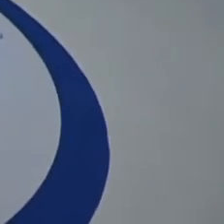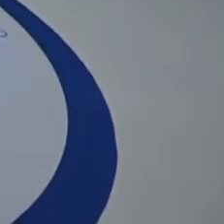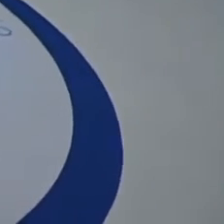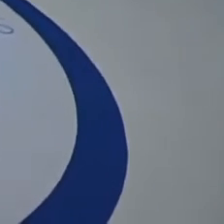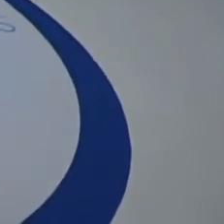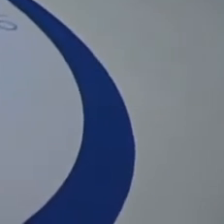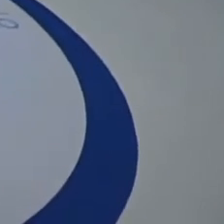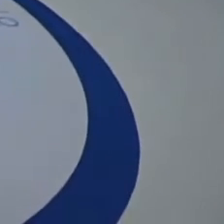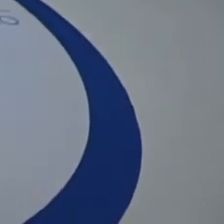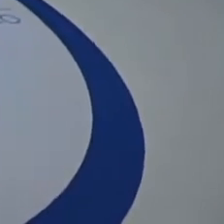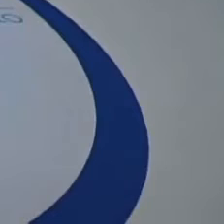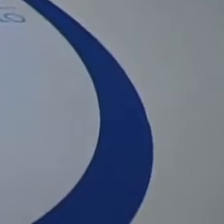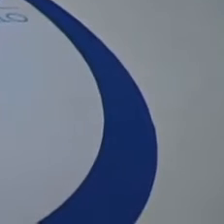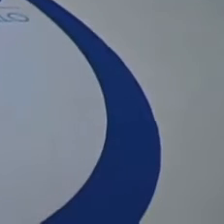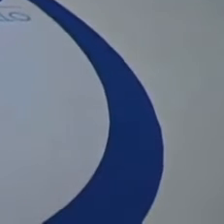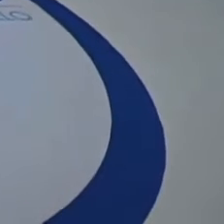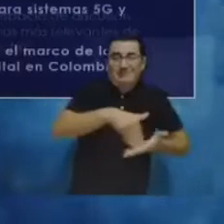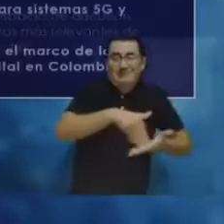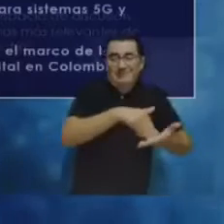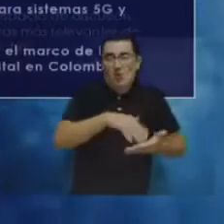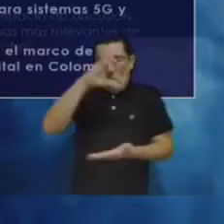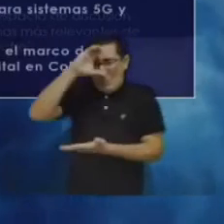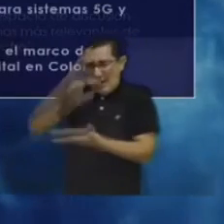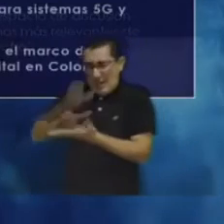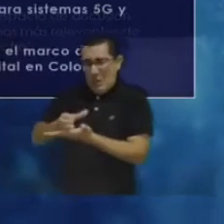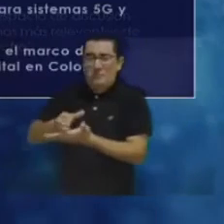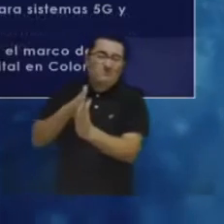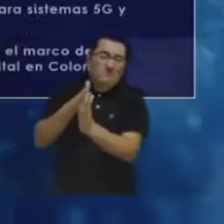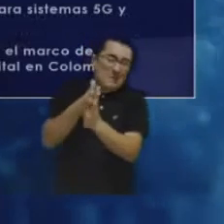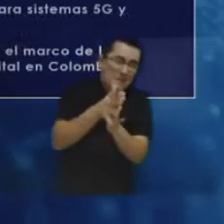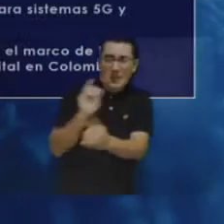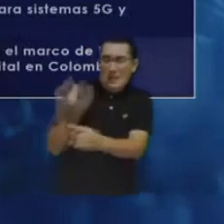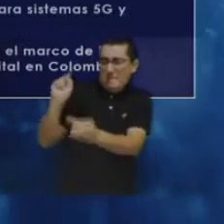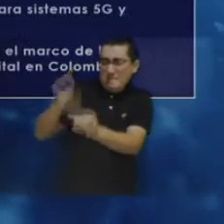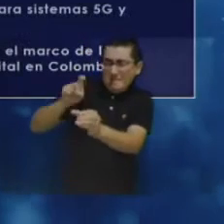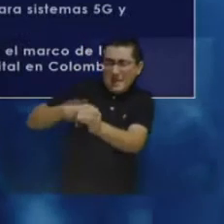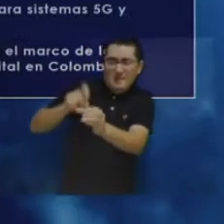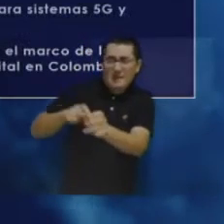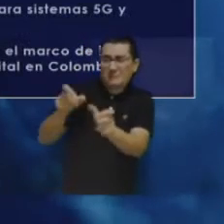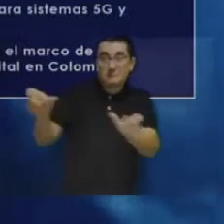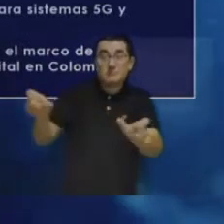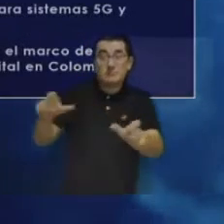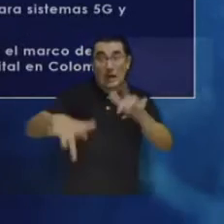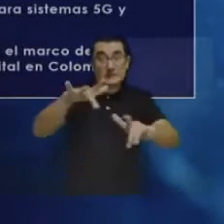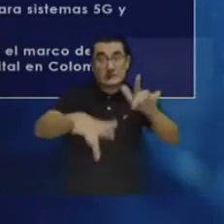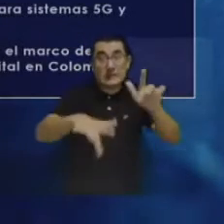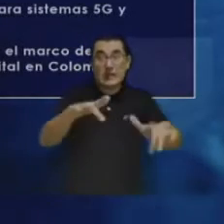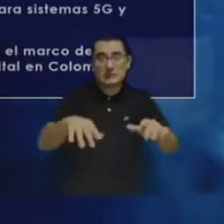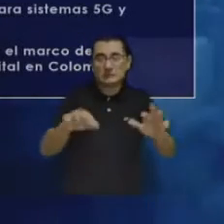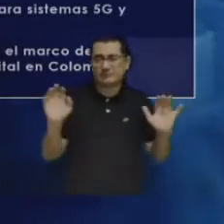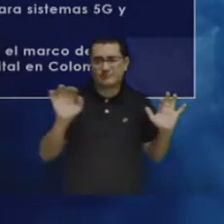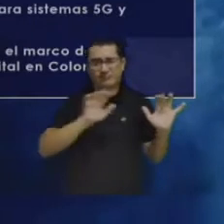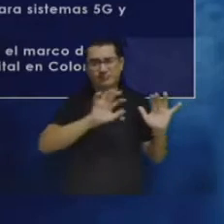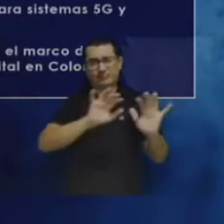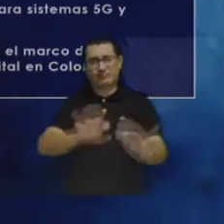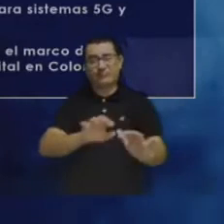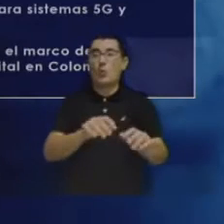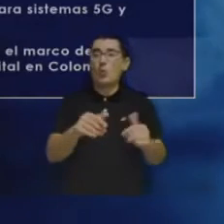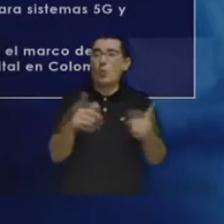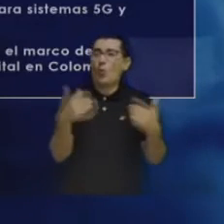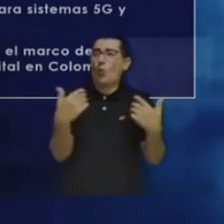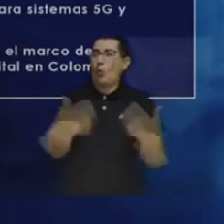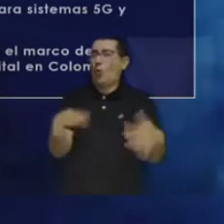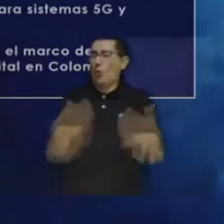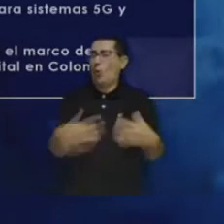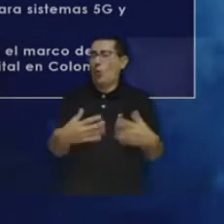cantidad de personas inscritas, la asistencia, la afluencia de personas. Muy, muy, muy, muy, muy